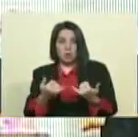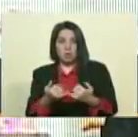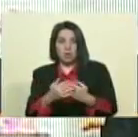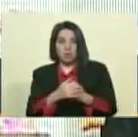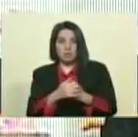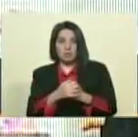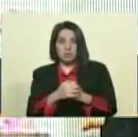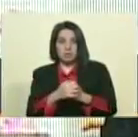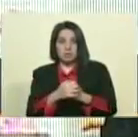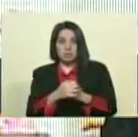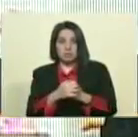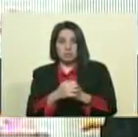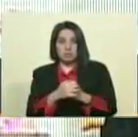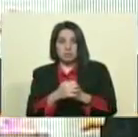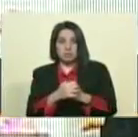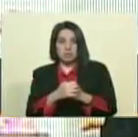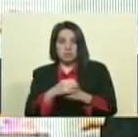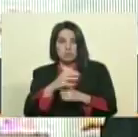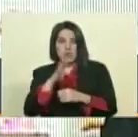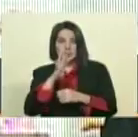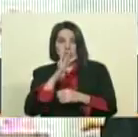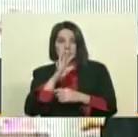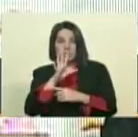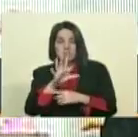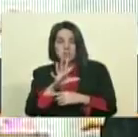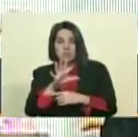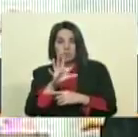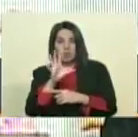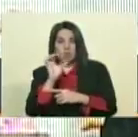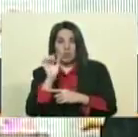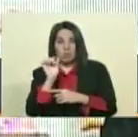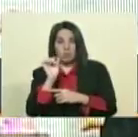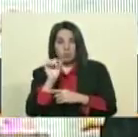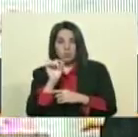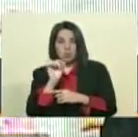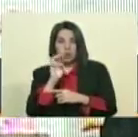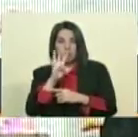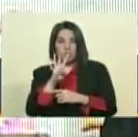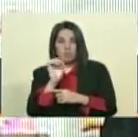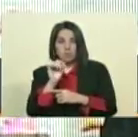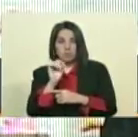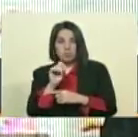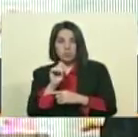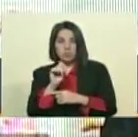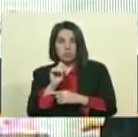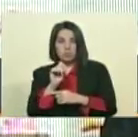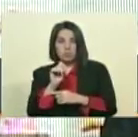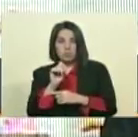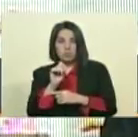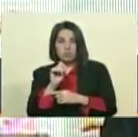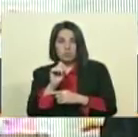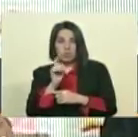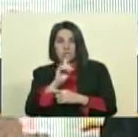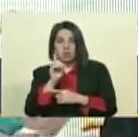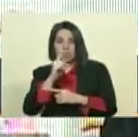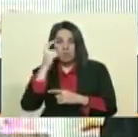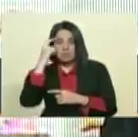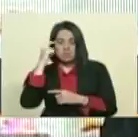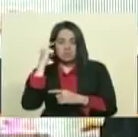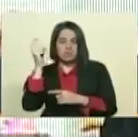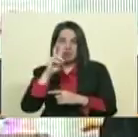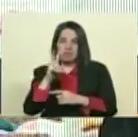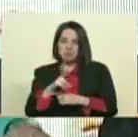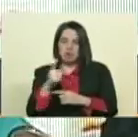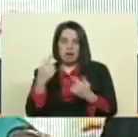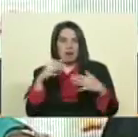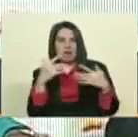Importante, el cuarto punto, el sistema de justicia, que funcione. Es una... No vayan a creer que eso es solo Venezuela, eso es en el